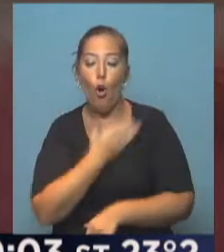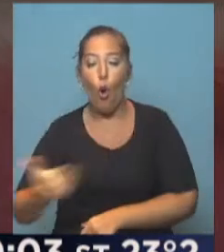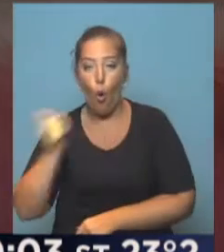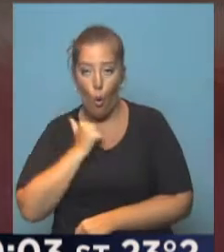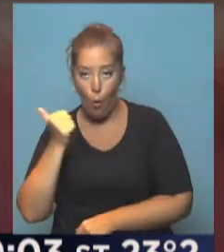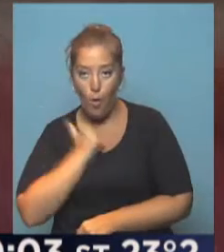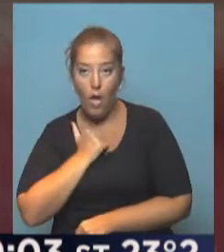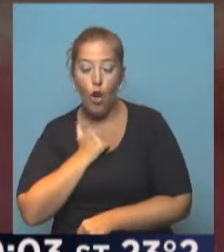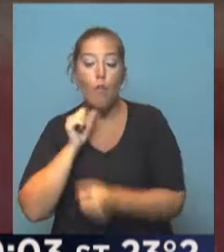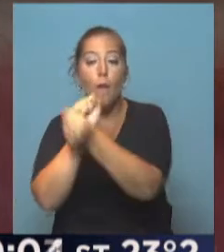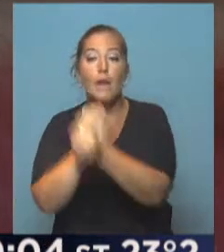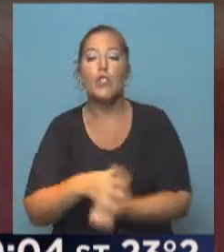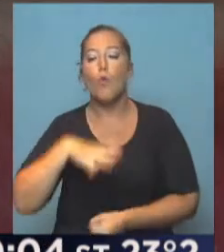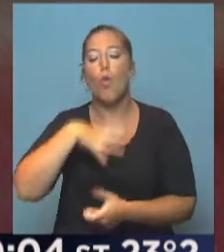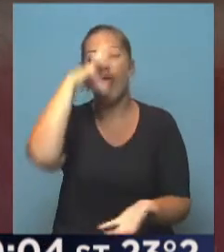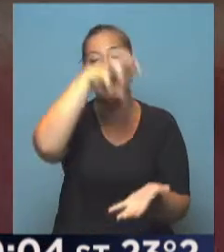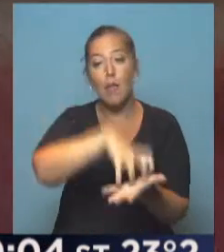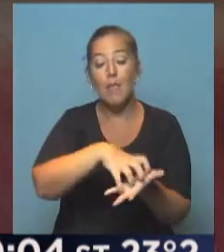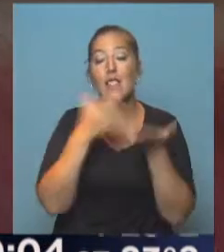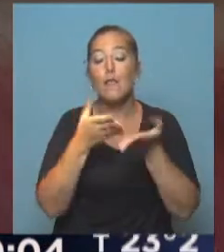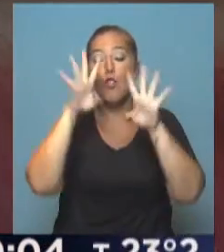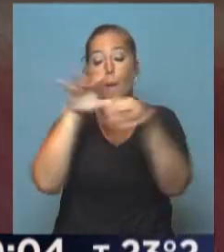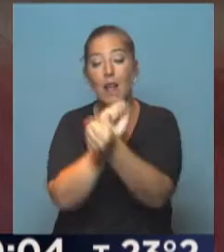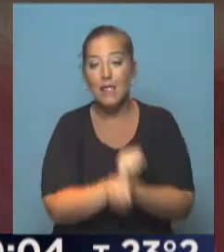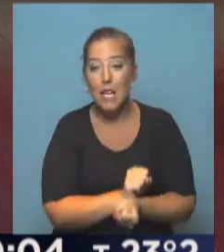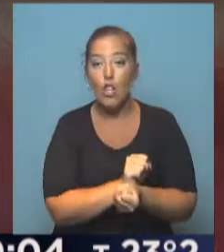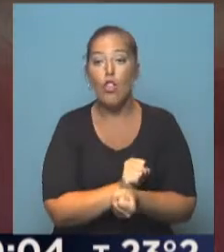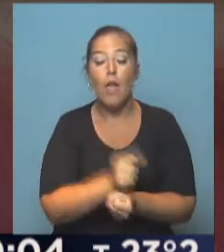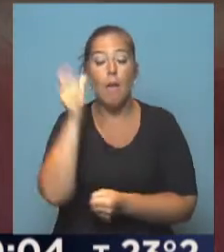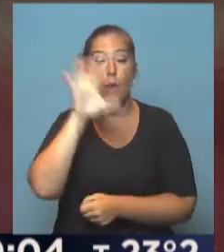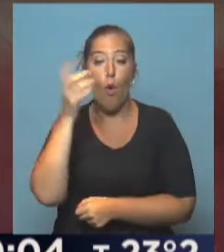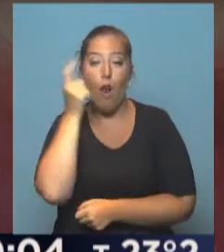prisión preventiva en una dependencia del Servicio Penitenciario de La Rioja.